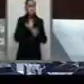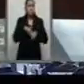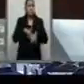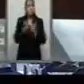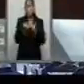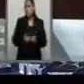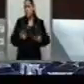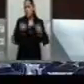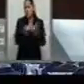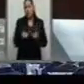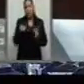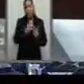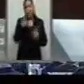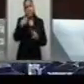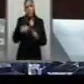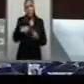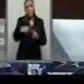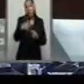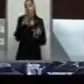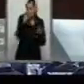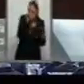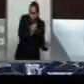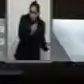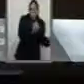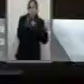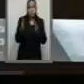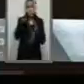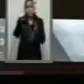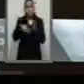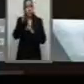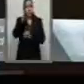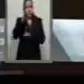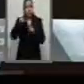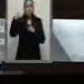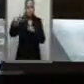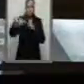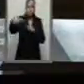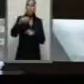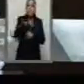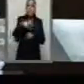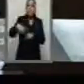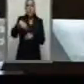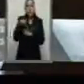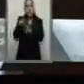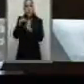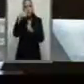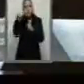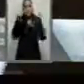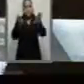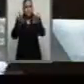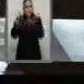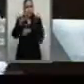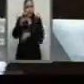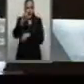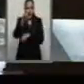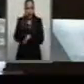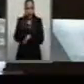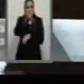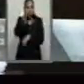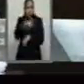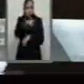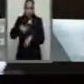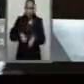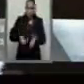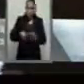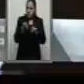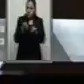2018 podríamos elegir a 16 alcaldes que legitimarán el gobierno transparente. Podríamos seguir como estamos y